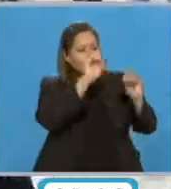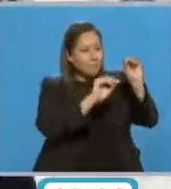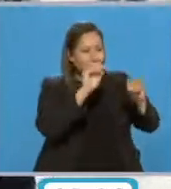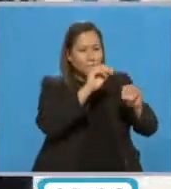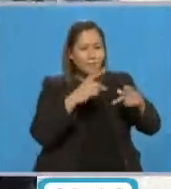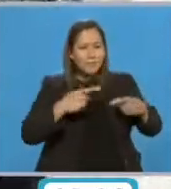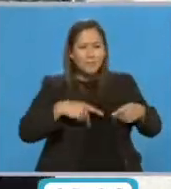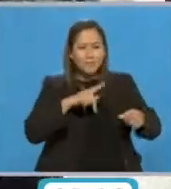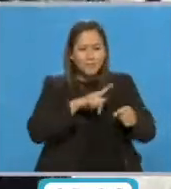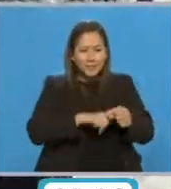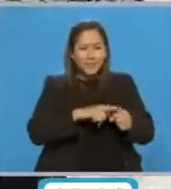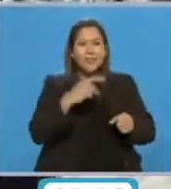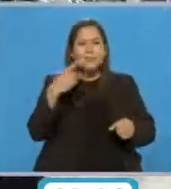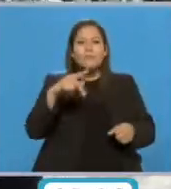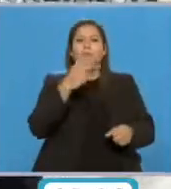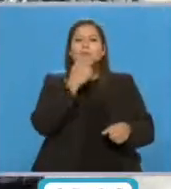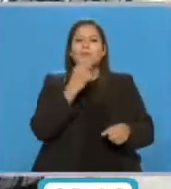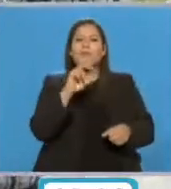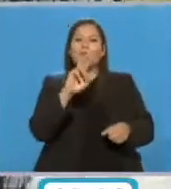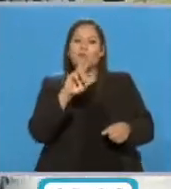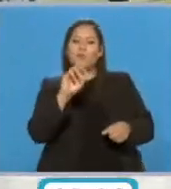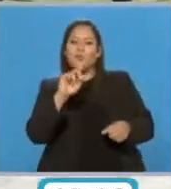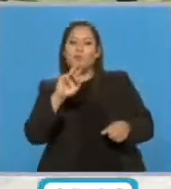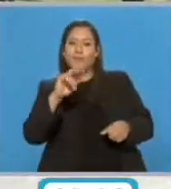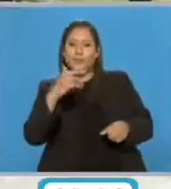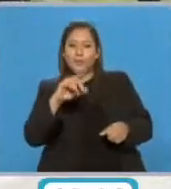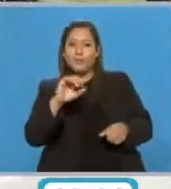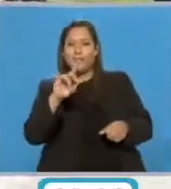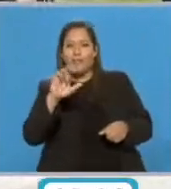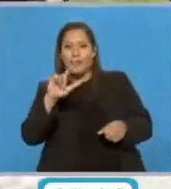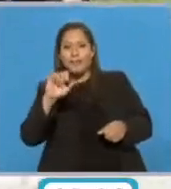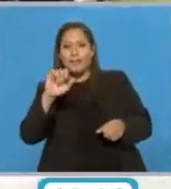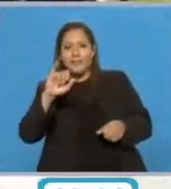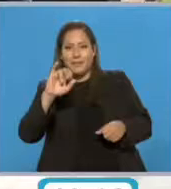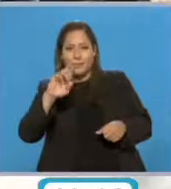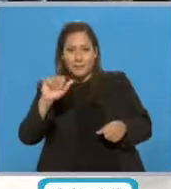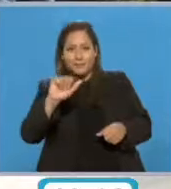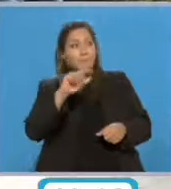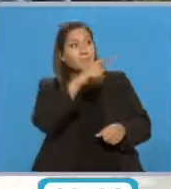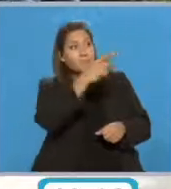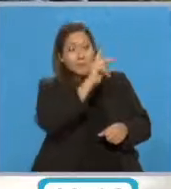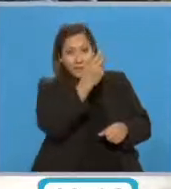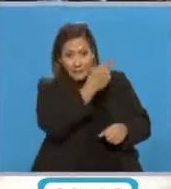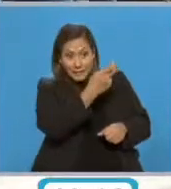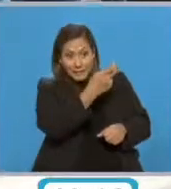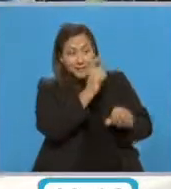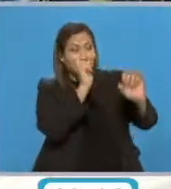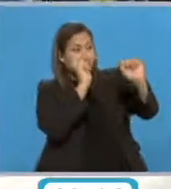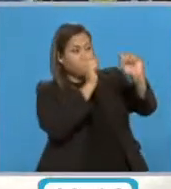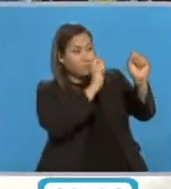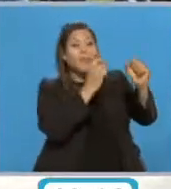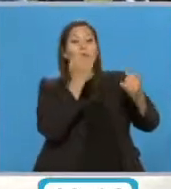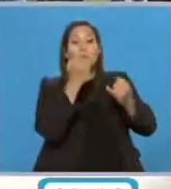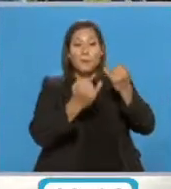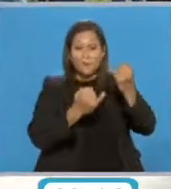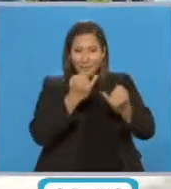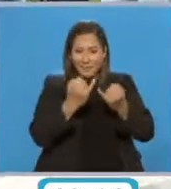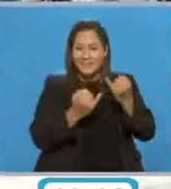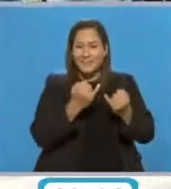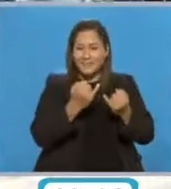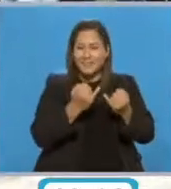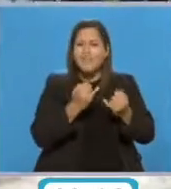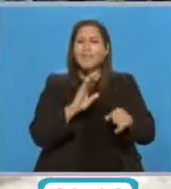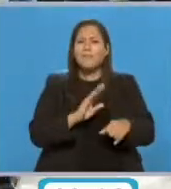la de Rodrigo de la Sierra. Y esto parece mentira, pero esta escultura también es un juego. Porque, a